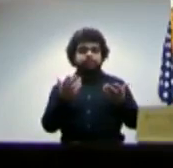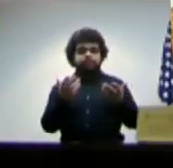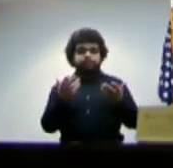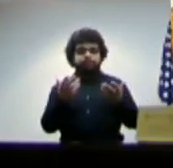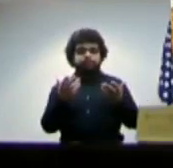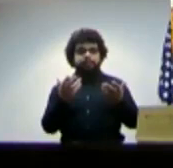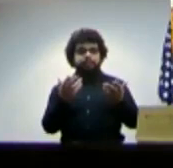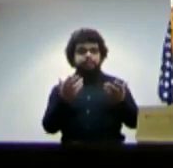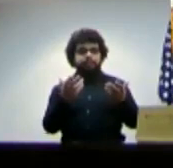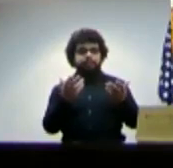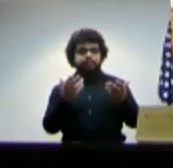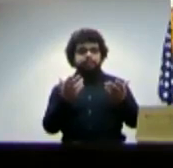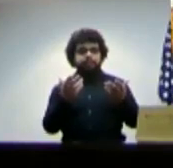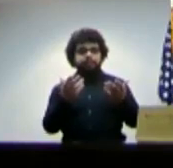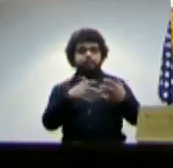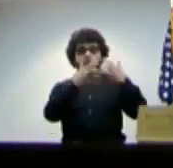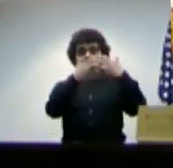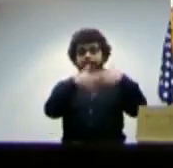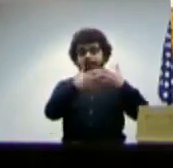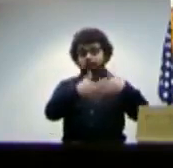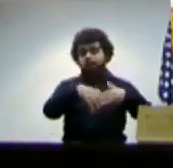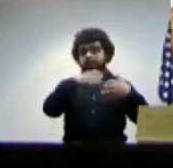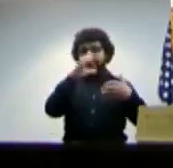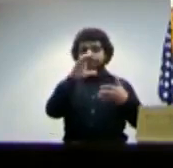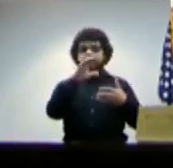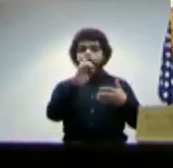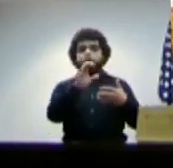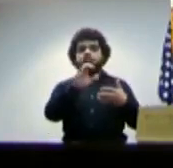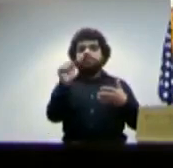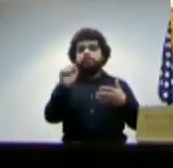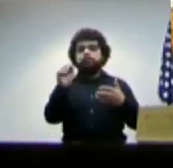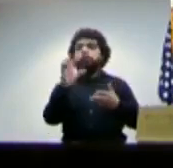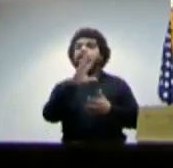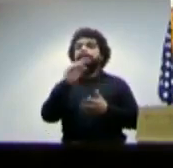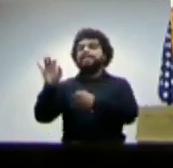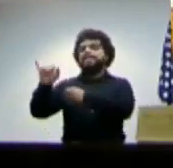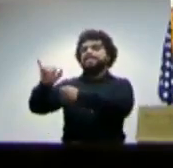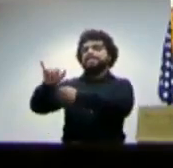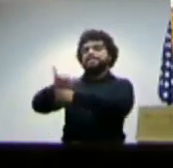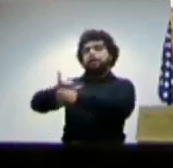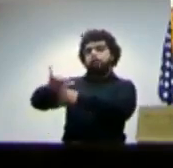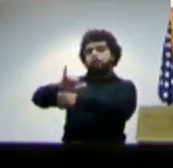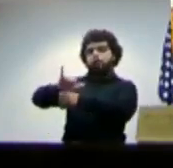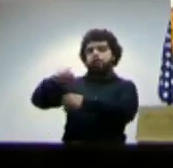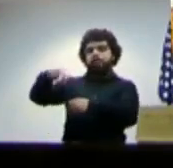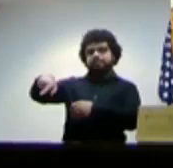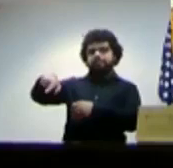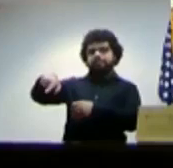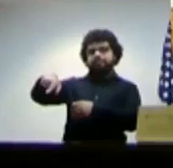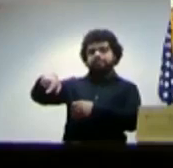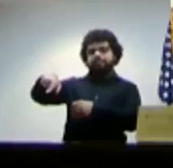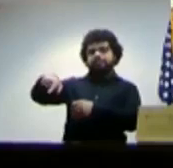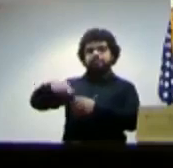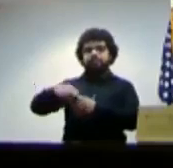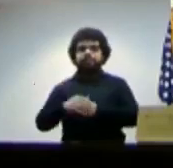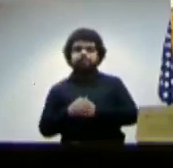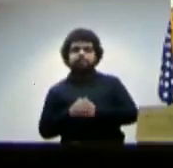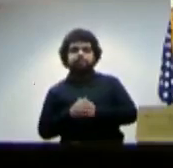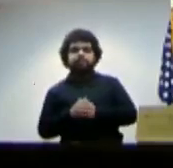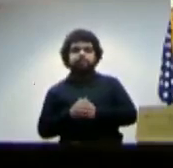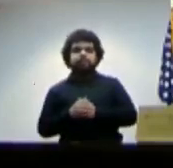los megageneradores de Costa Azul y de Yabucoa. Y entonces tenemos lo que tenemos